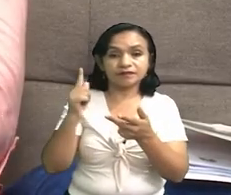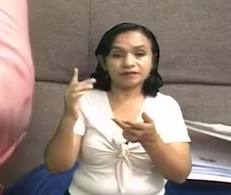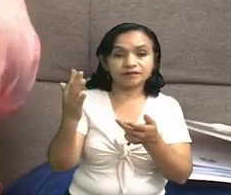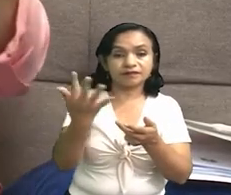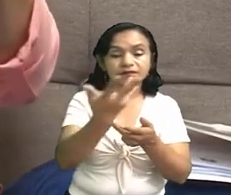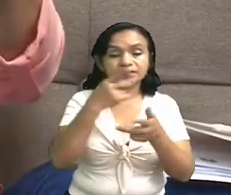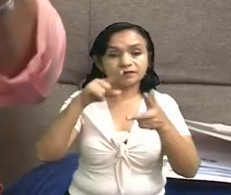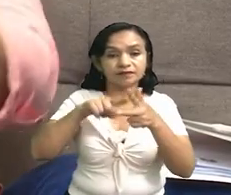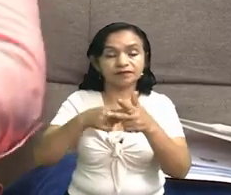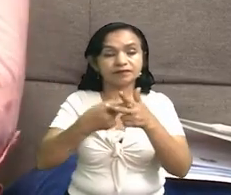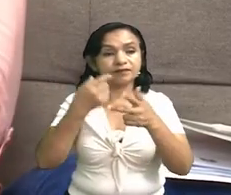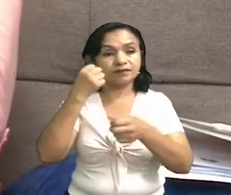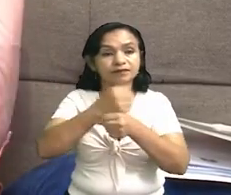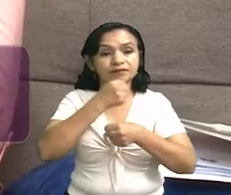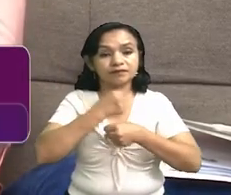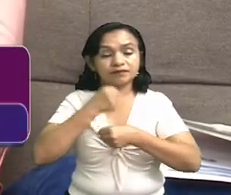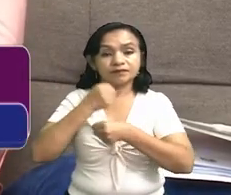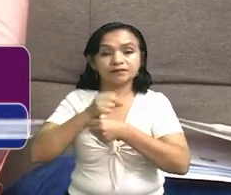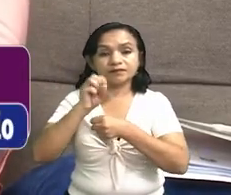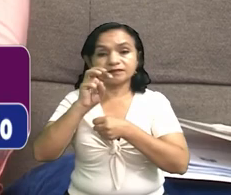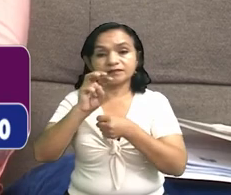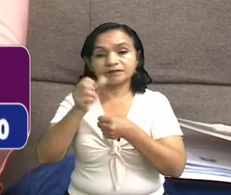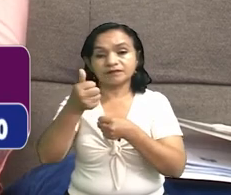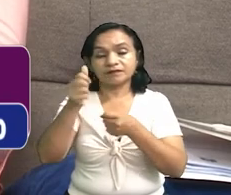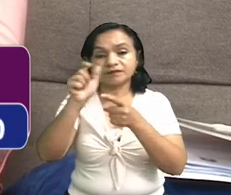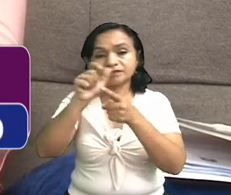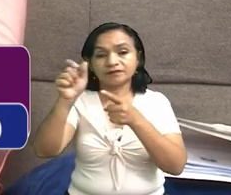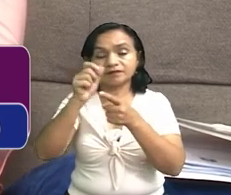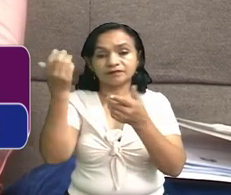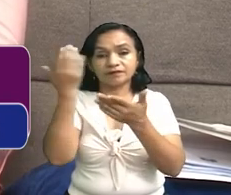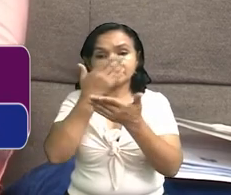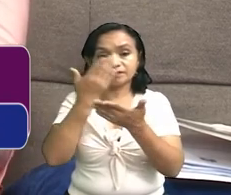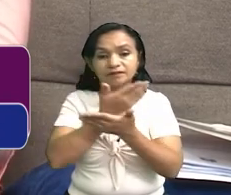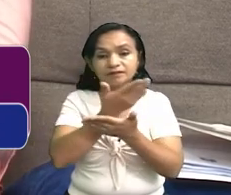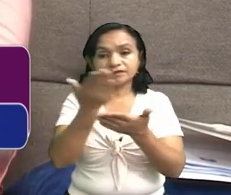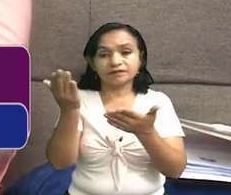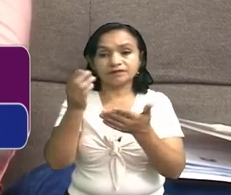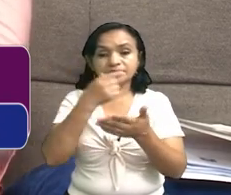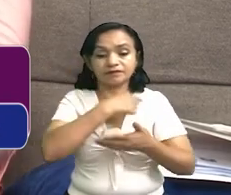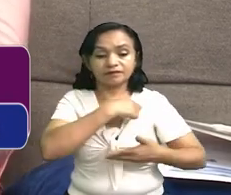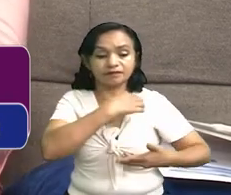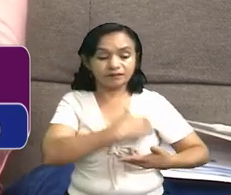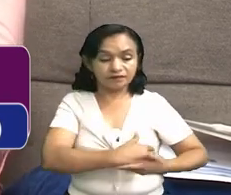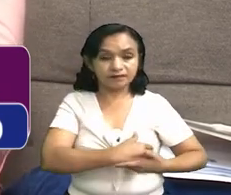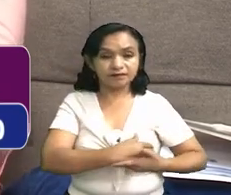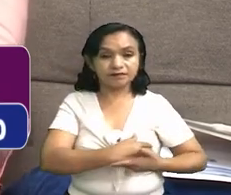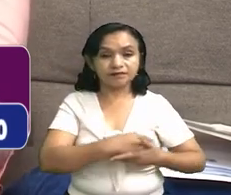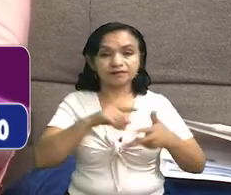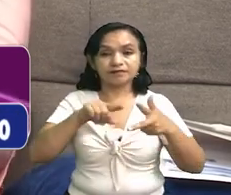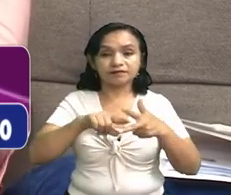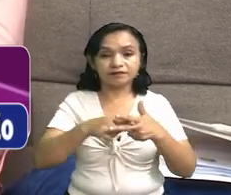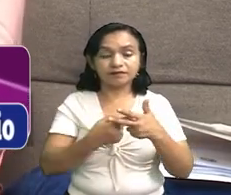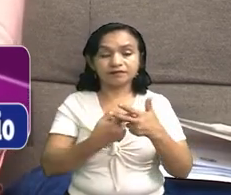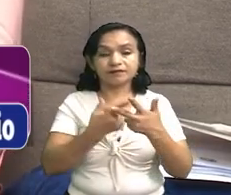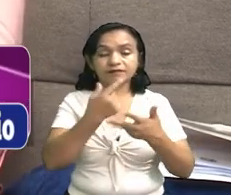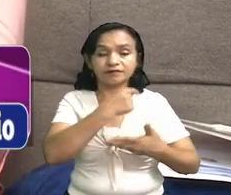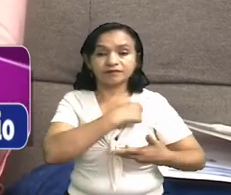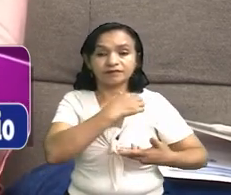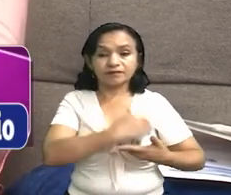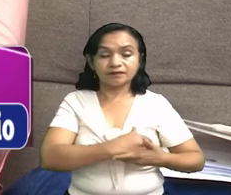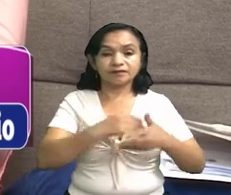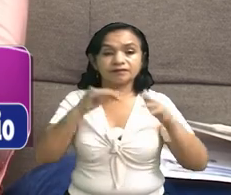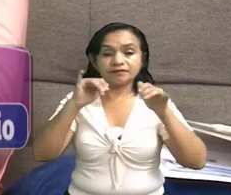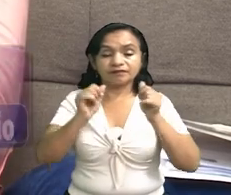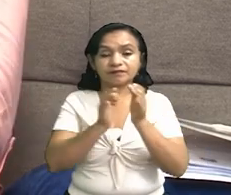que ya en 3 meses los estudiantes tengan sus condiciones, pero nosotros comenzamos las clases en marzo. Entonces, cuando ellos vengan a clase, pues ya